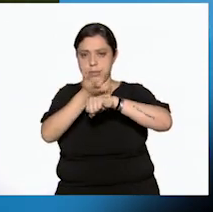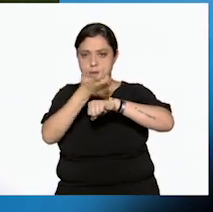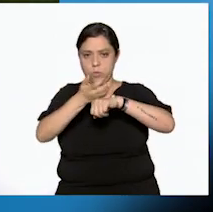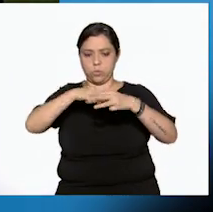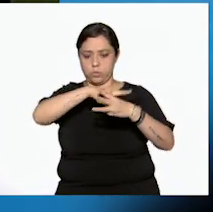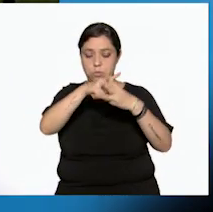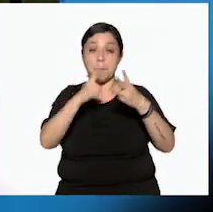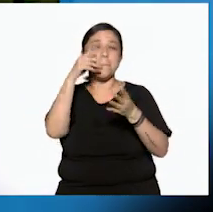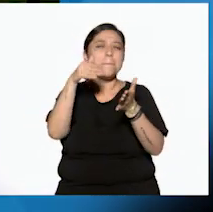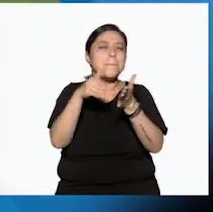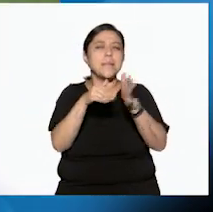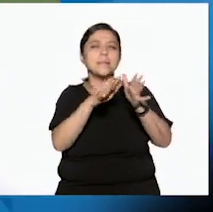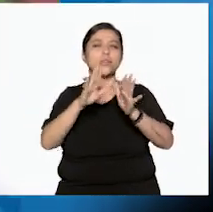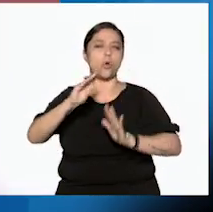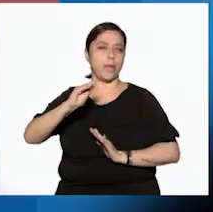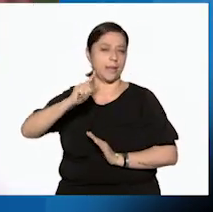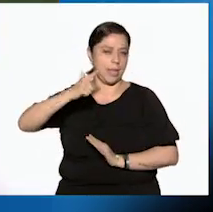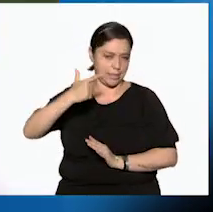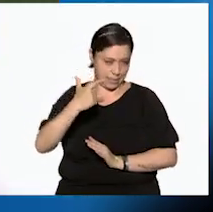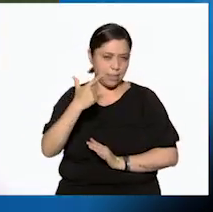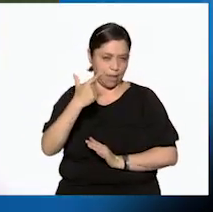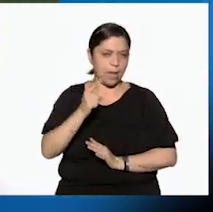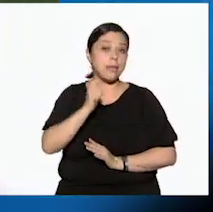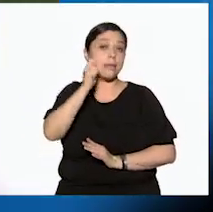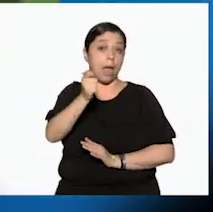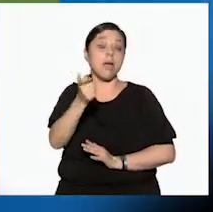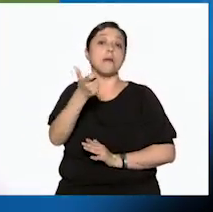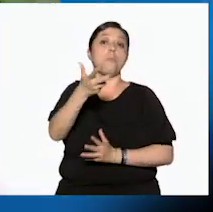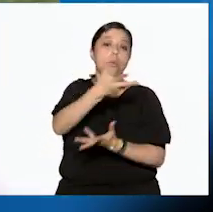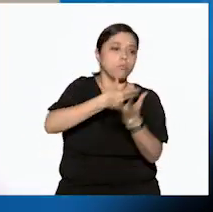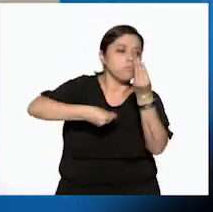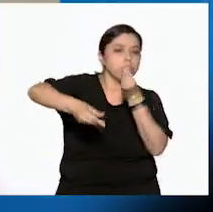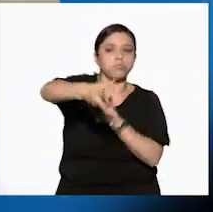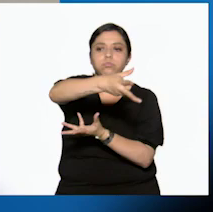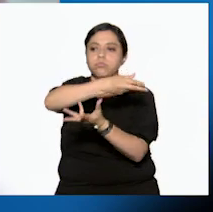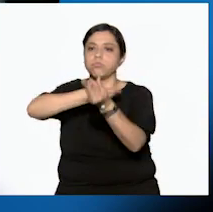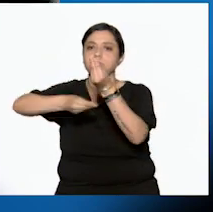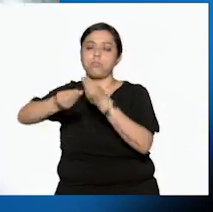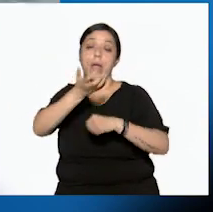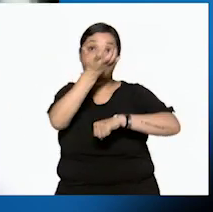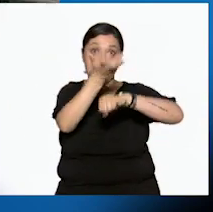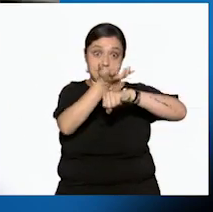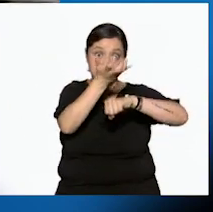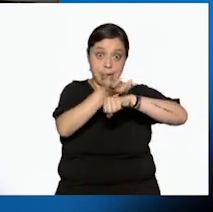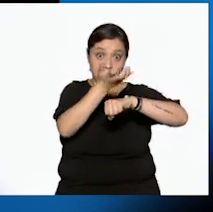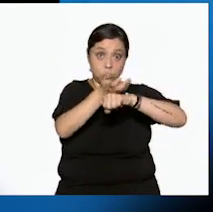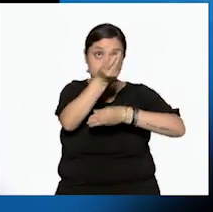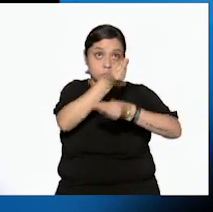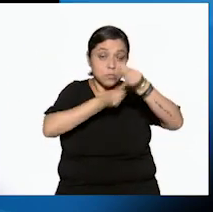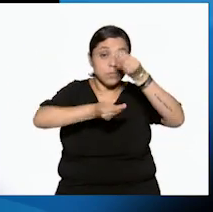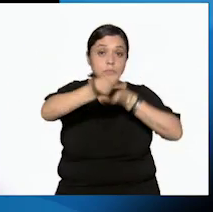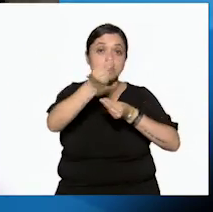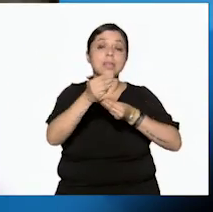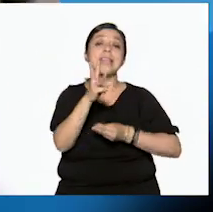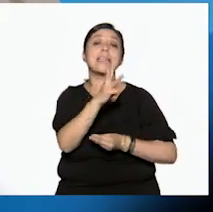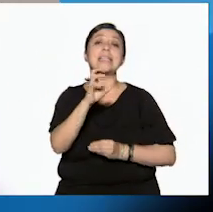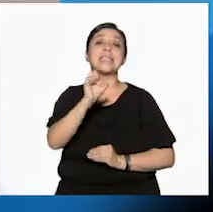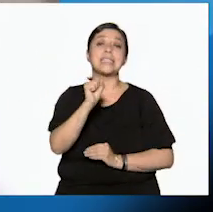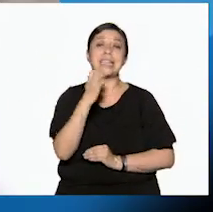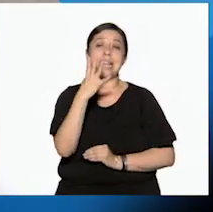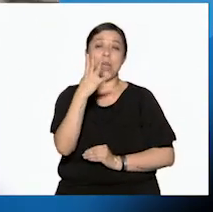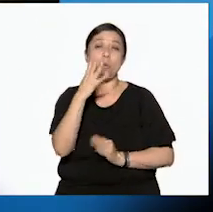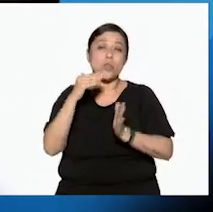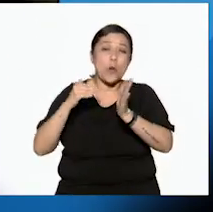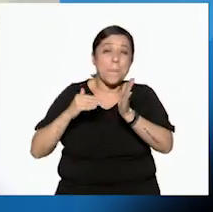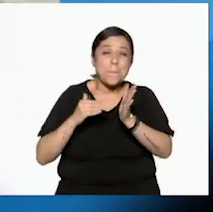en 1997, el intercambio comercial de México con Estados Unidos fue de $364 mil